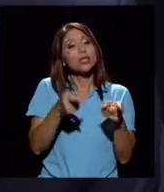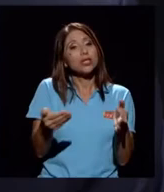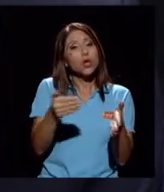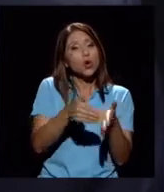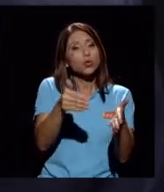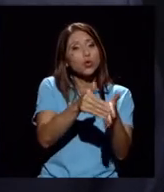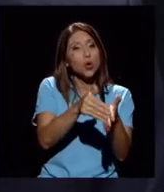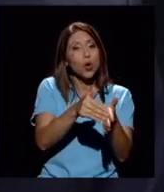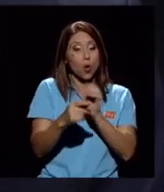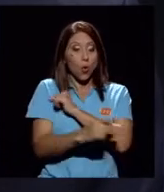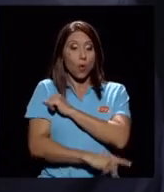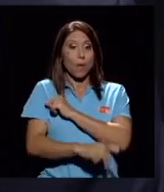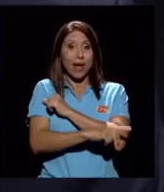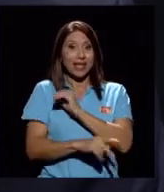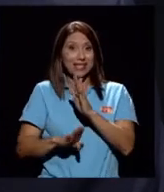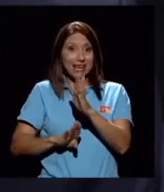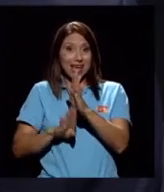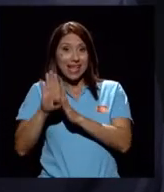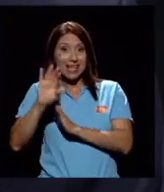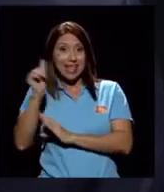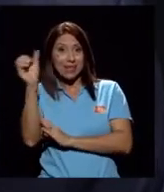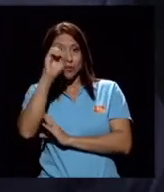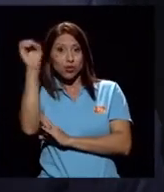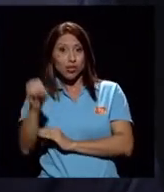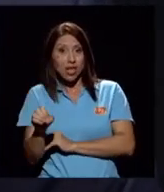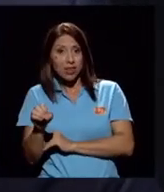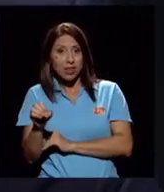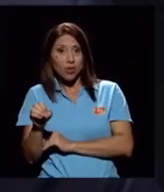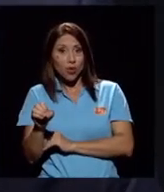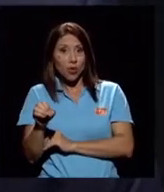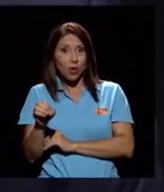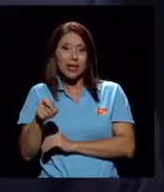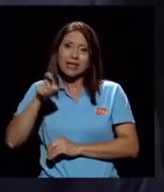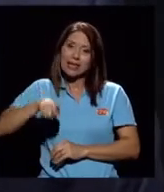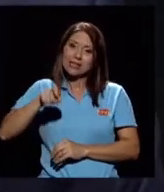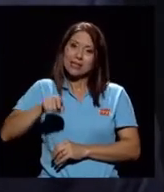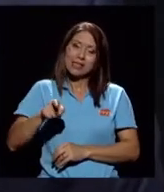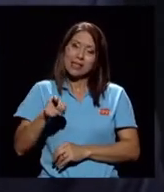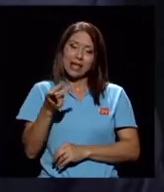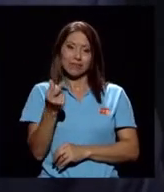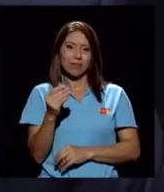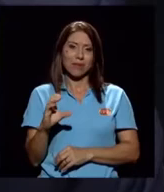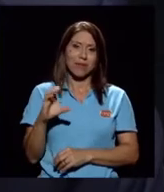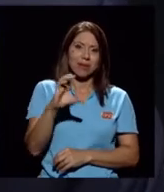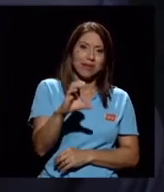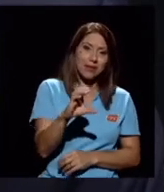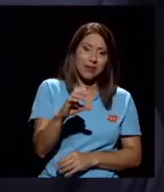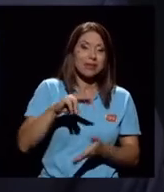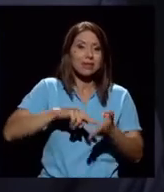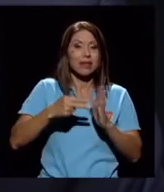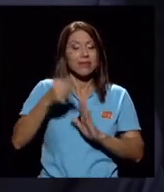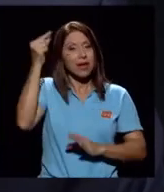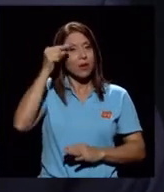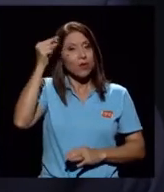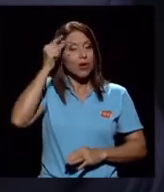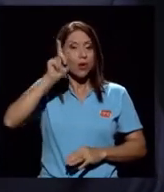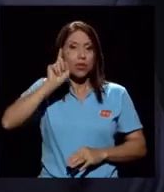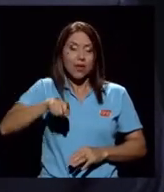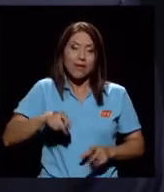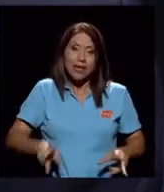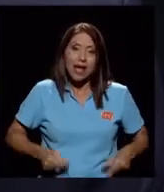ciento si no invierte lo suficiente para lo cual se tiene que gastar más y el gobierno tiene que gastar más en infraestructura